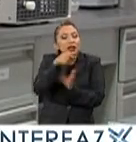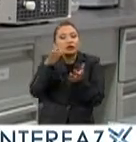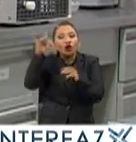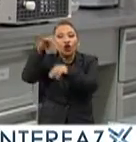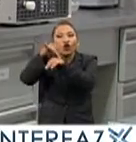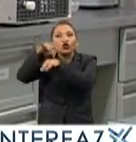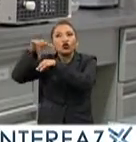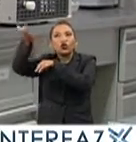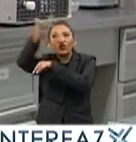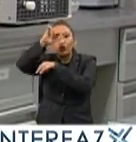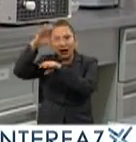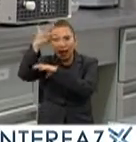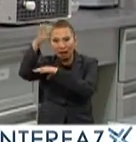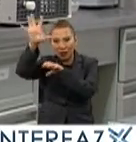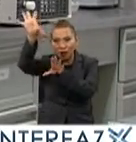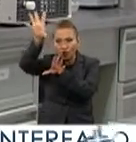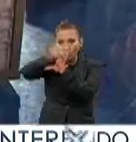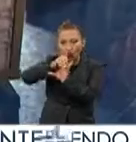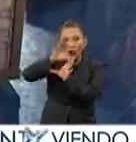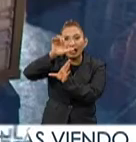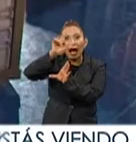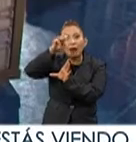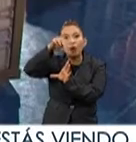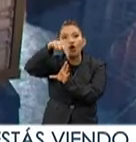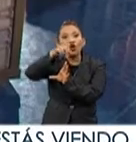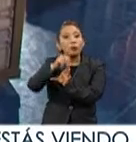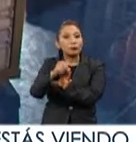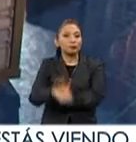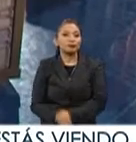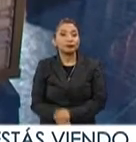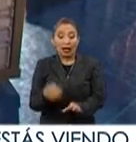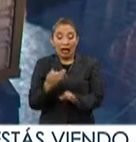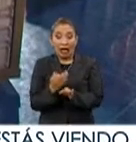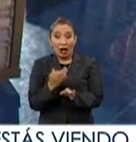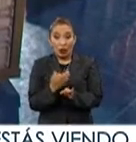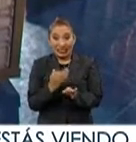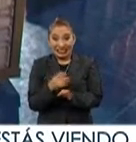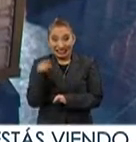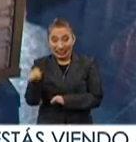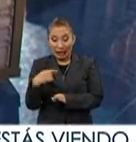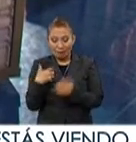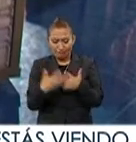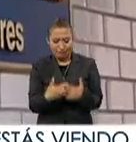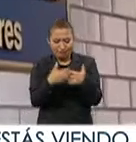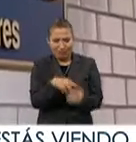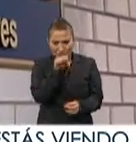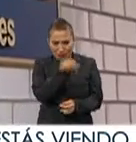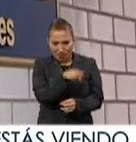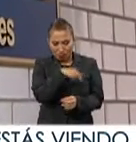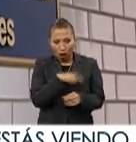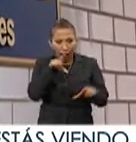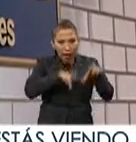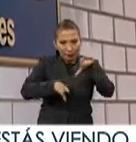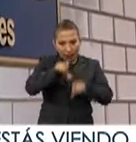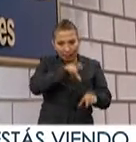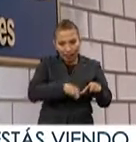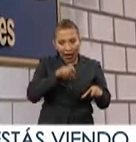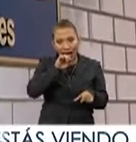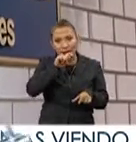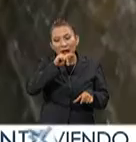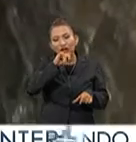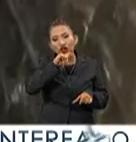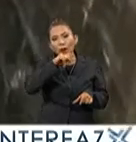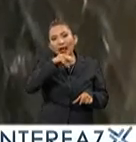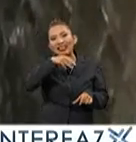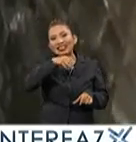ambiente y que absorbió carbono 14. Actualmente, el acelerador de partículas del Laboratorio de Espectrometría